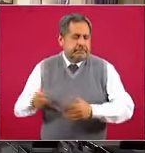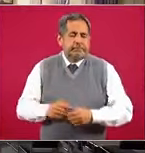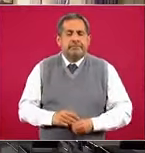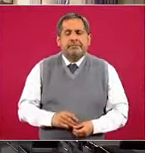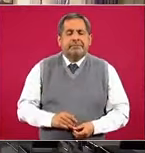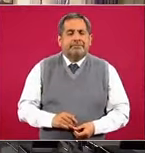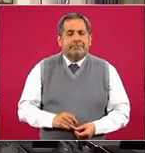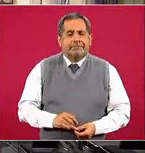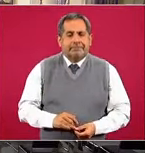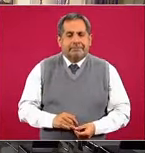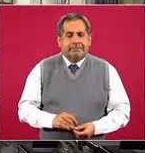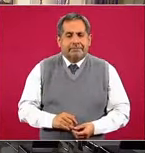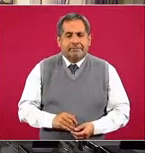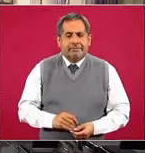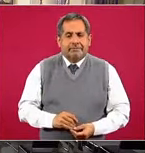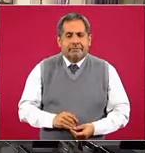favor.